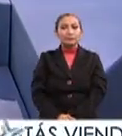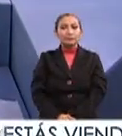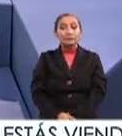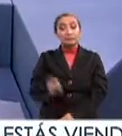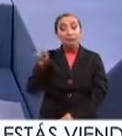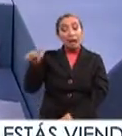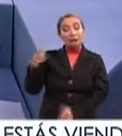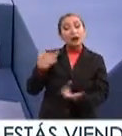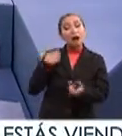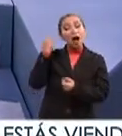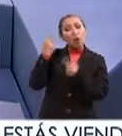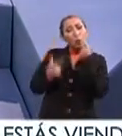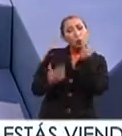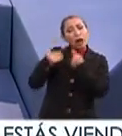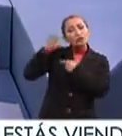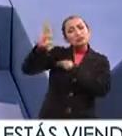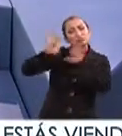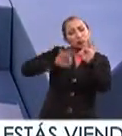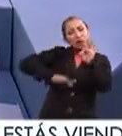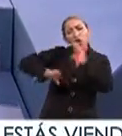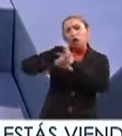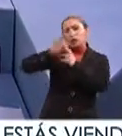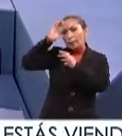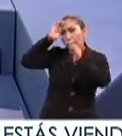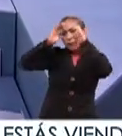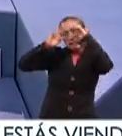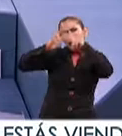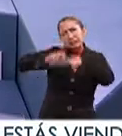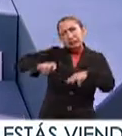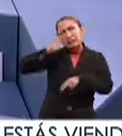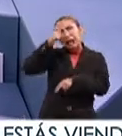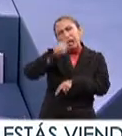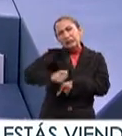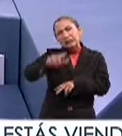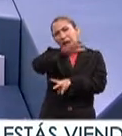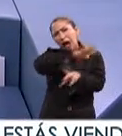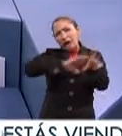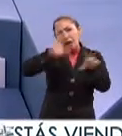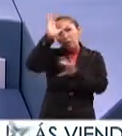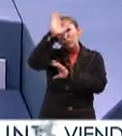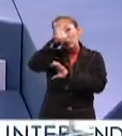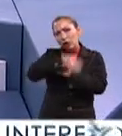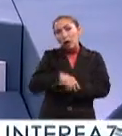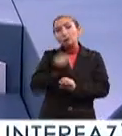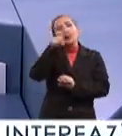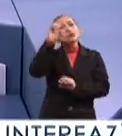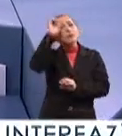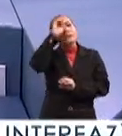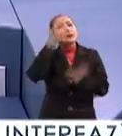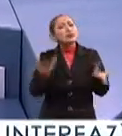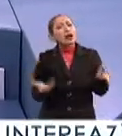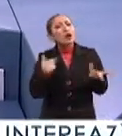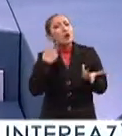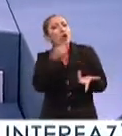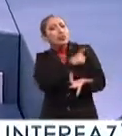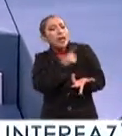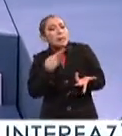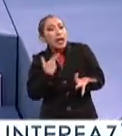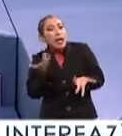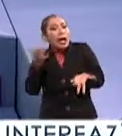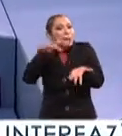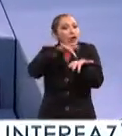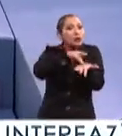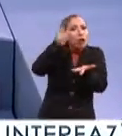Pues ahí está, algunas cuestiones para reflexionar dentro del ámbito cultural. ¿Ustedes qué opinan? ¿Cómo se debería de